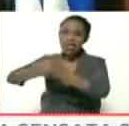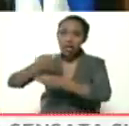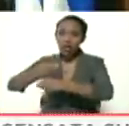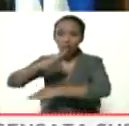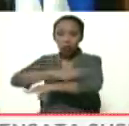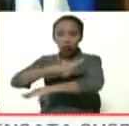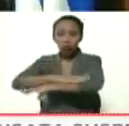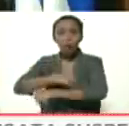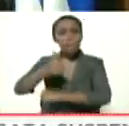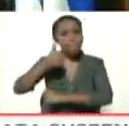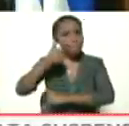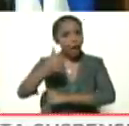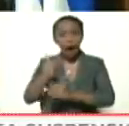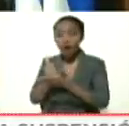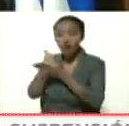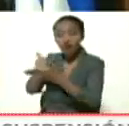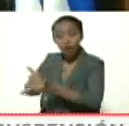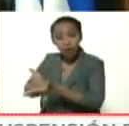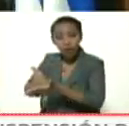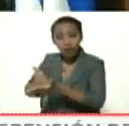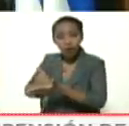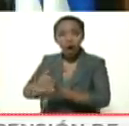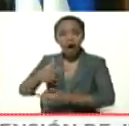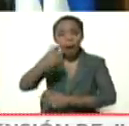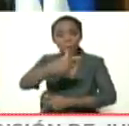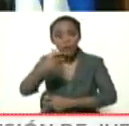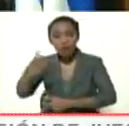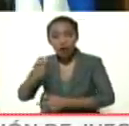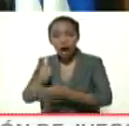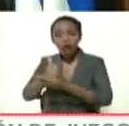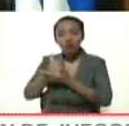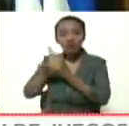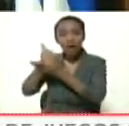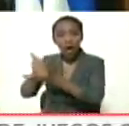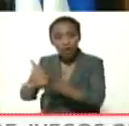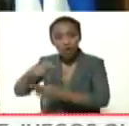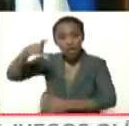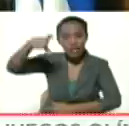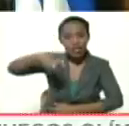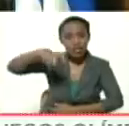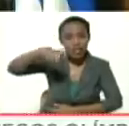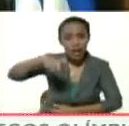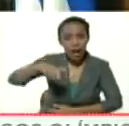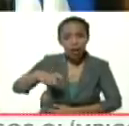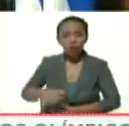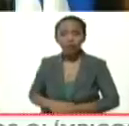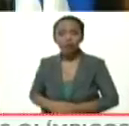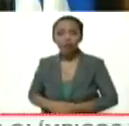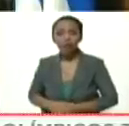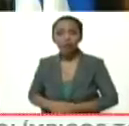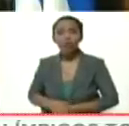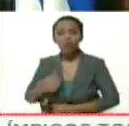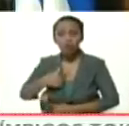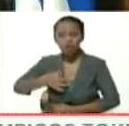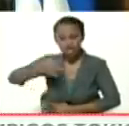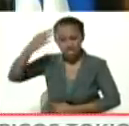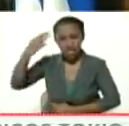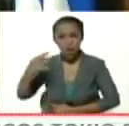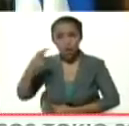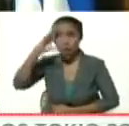bien, ayudando al menesteroso, ayudando al necesitado. Y estoy seguro que